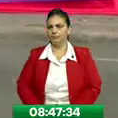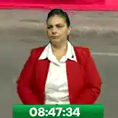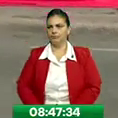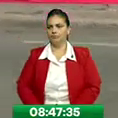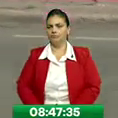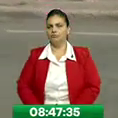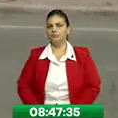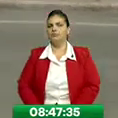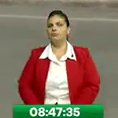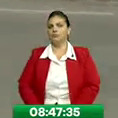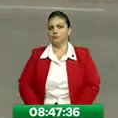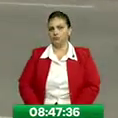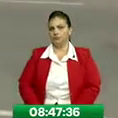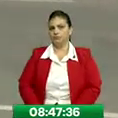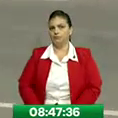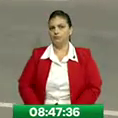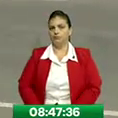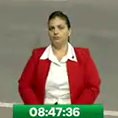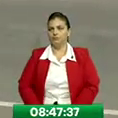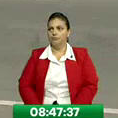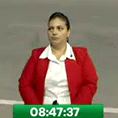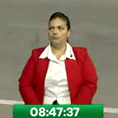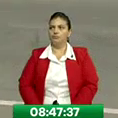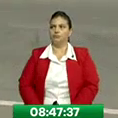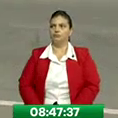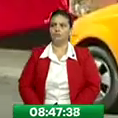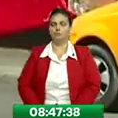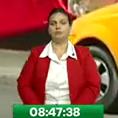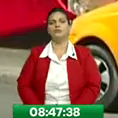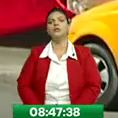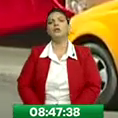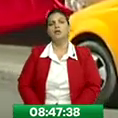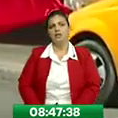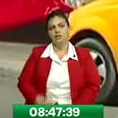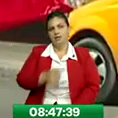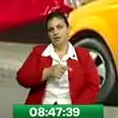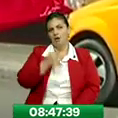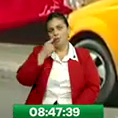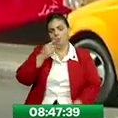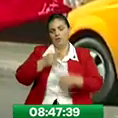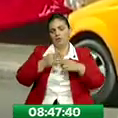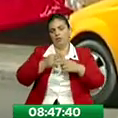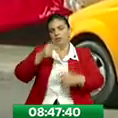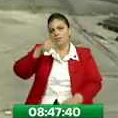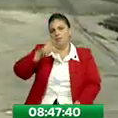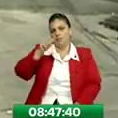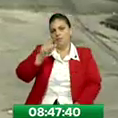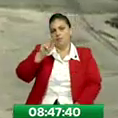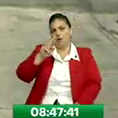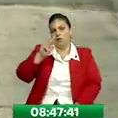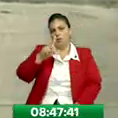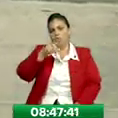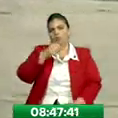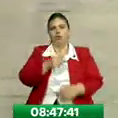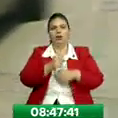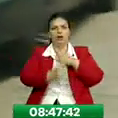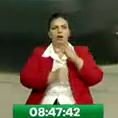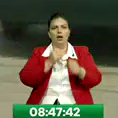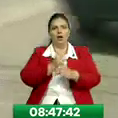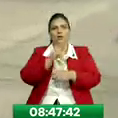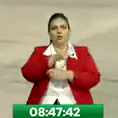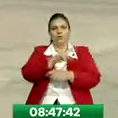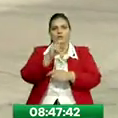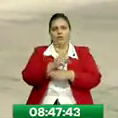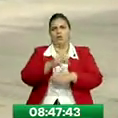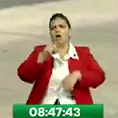En el barrio donde lo vieron crecer le dedicaron este tricolor en homenaje a quien era el amigo. El que conversaba con la gallada